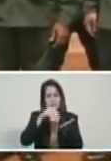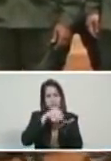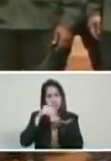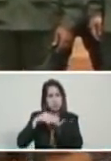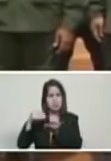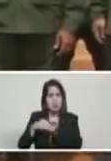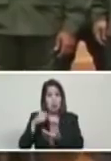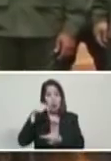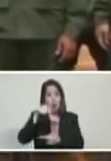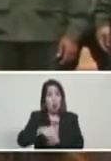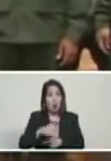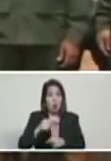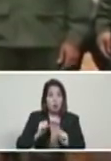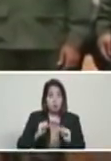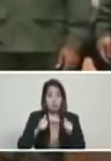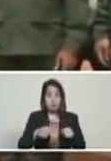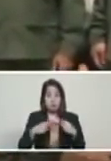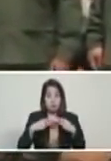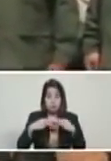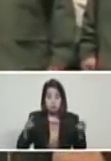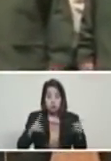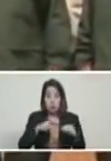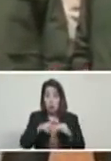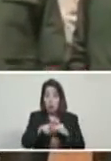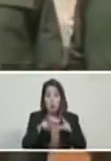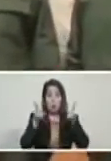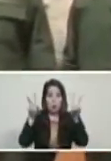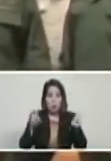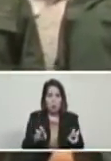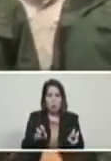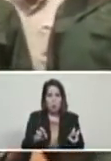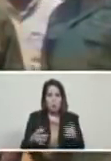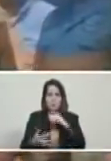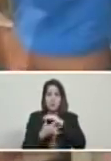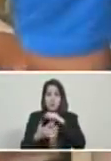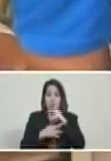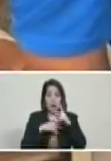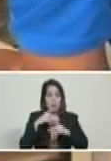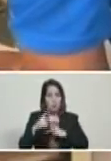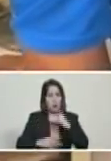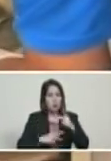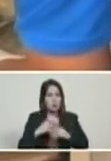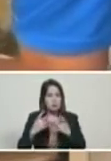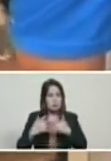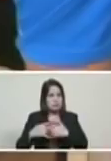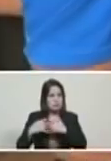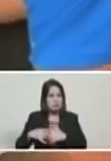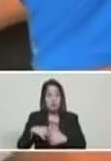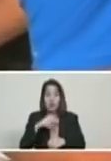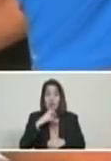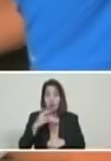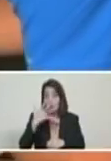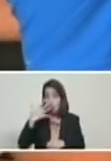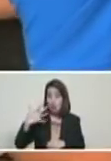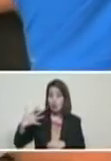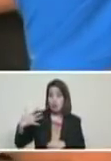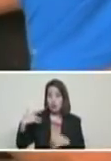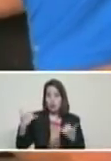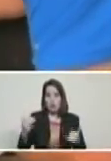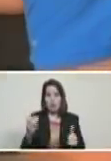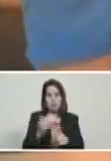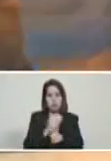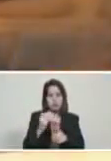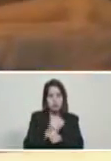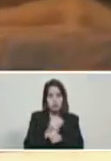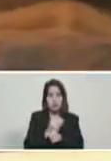hoy está inaugurando esta planta acá en la planta Sarrapia de Técnicas y Procesos. Estamos orgullosos y aportando nuestro granito de